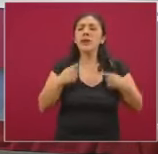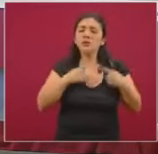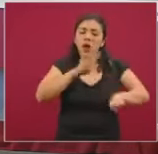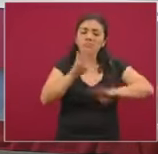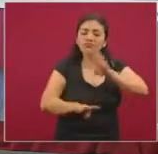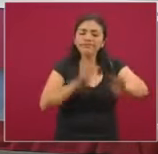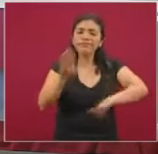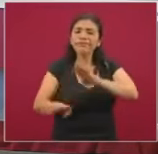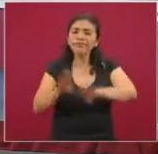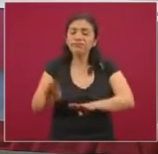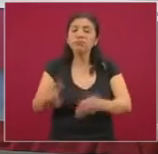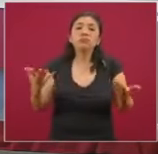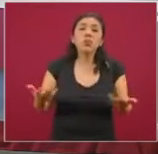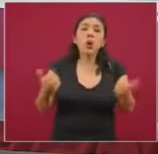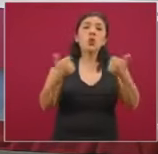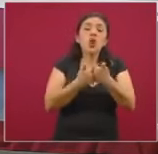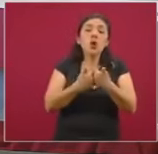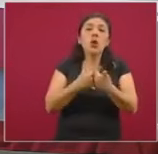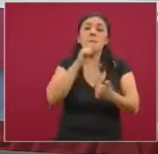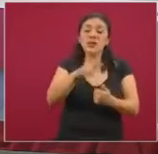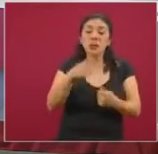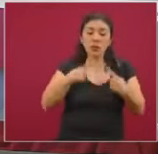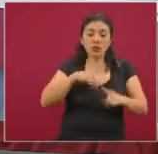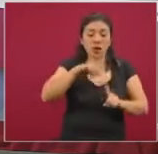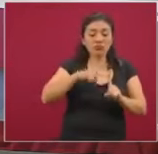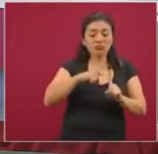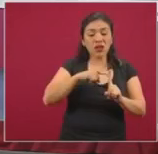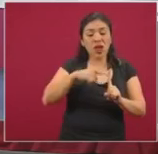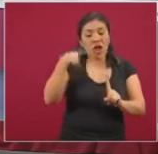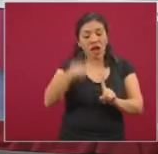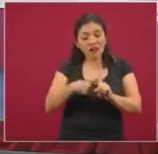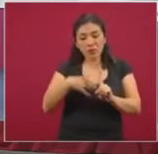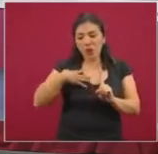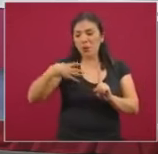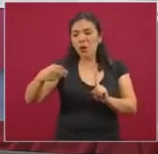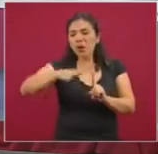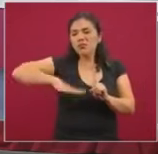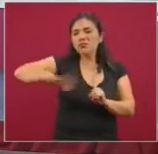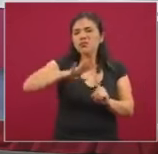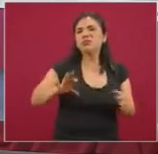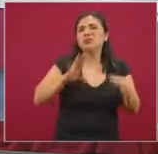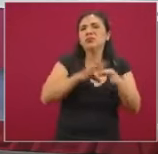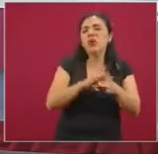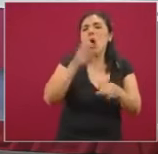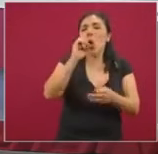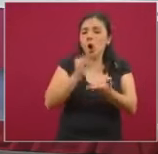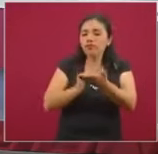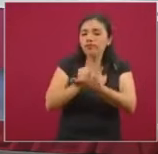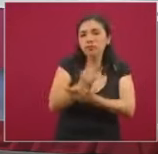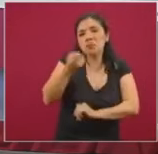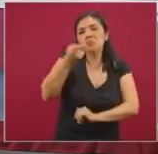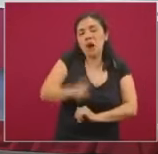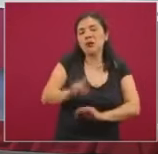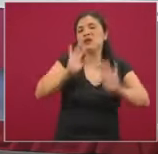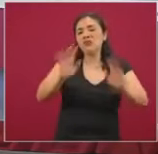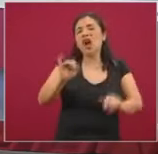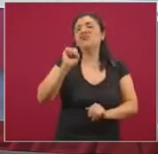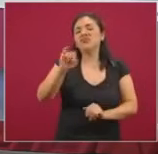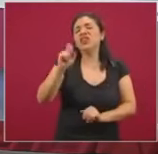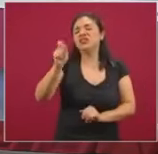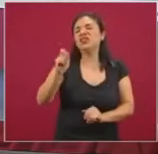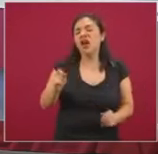que, ya sea por asociación epidemiológica o por dictaminación, se incrementaron también dentro de las muertes